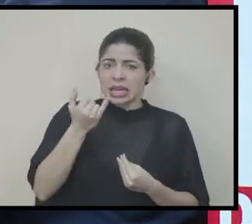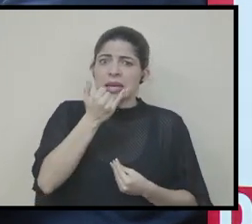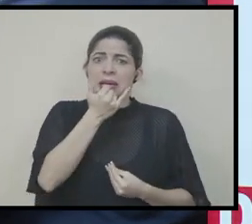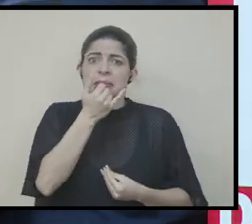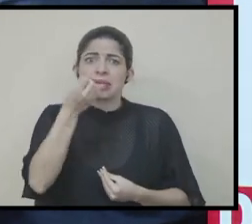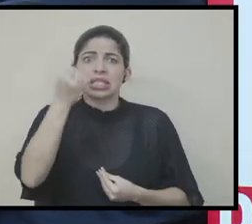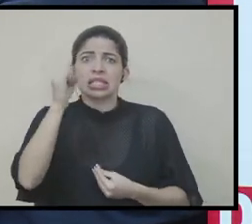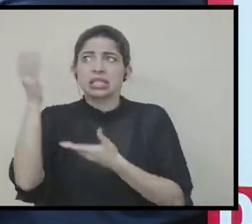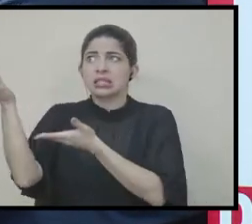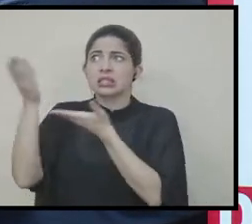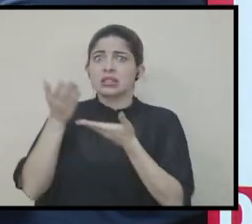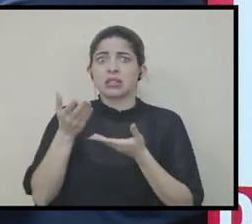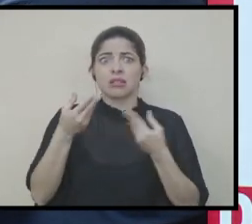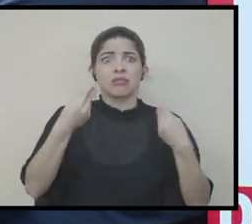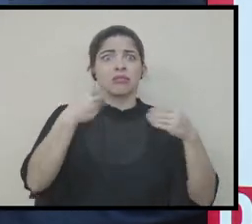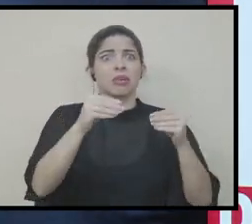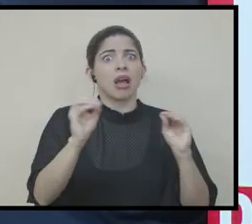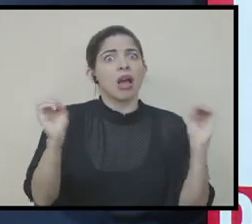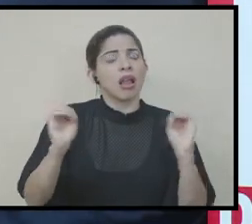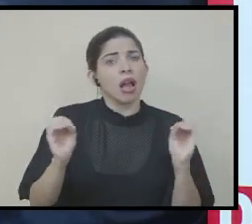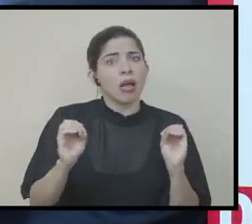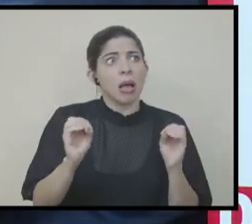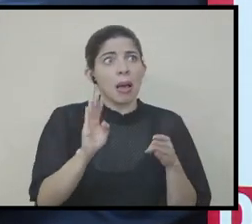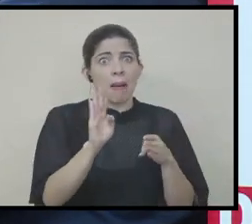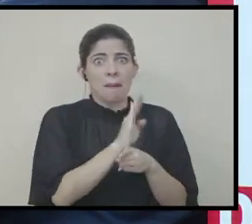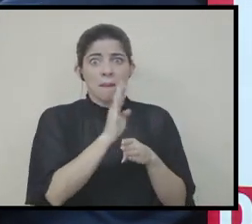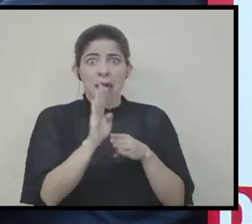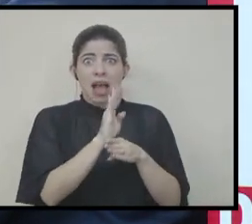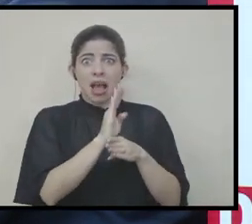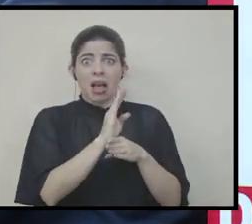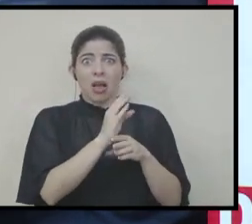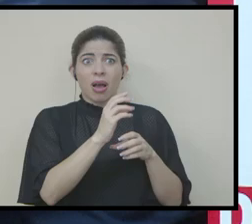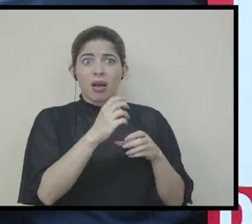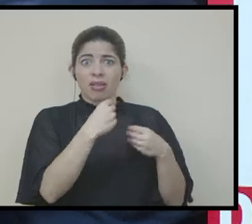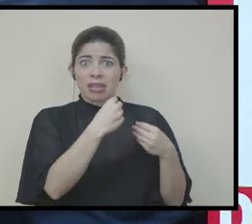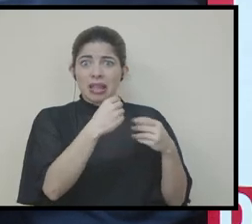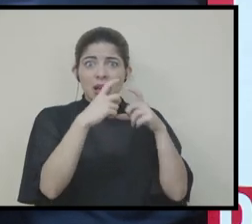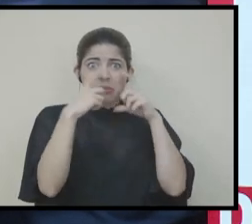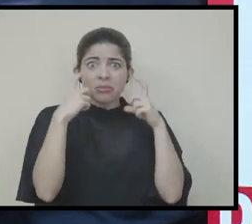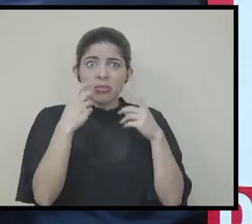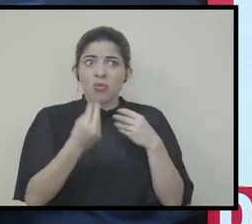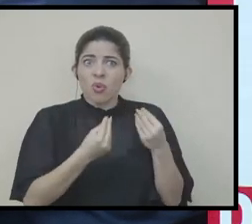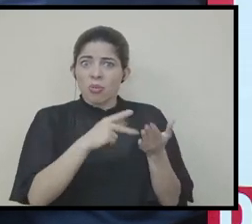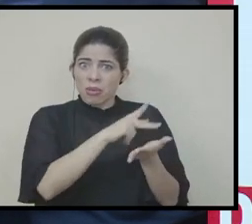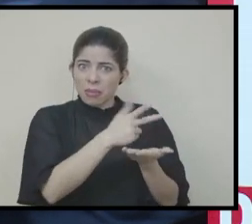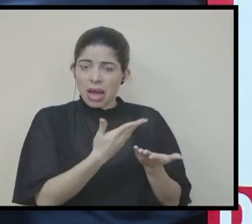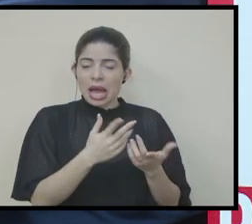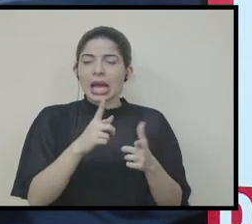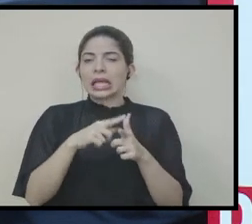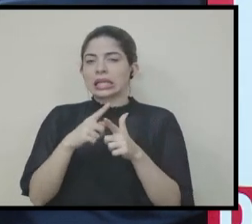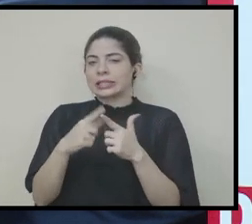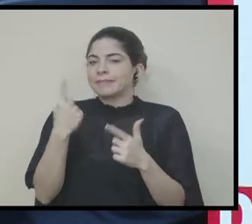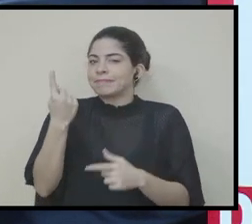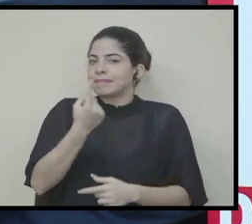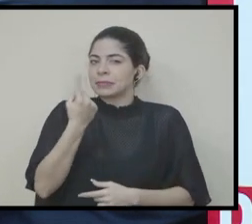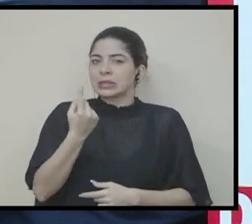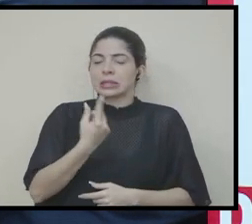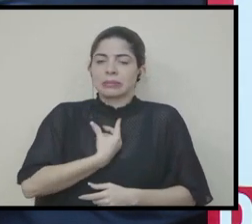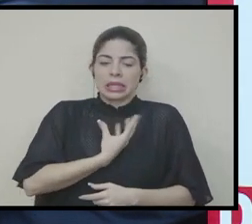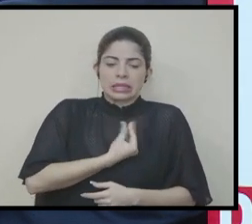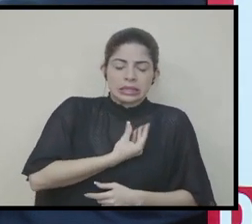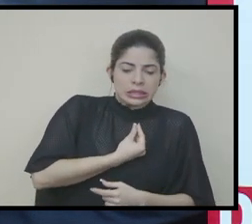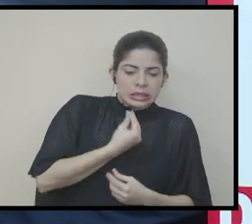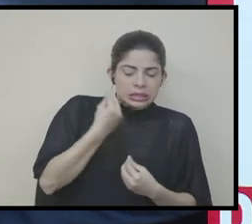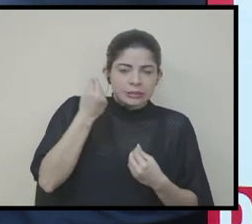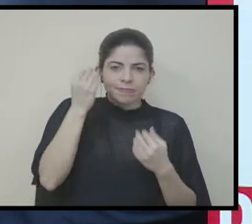y no le vendo al banco? O sea, le va a llenar el banco de mascarillas, ¿verdad? Creo que siempre hubo mucho temor